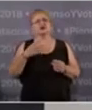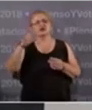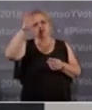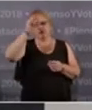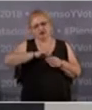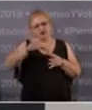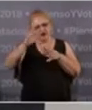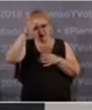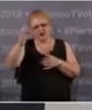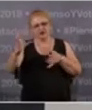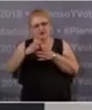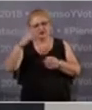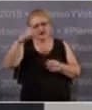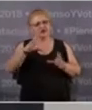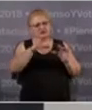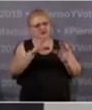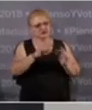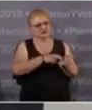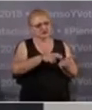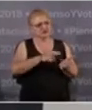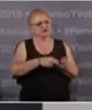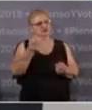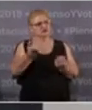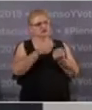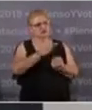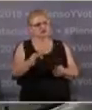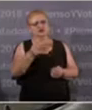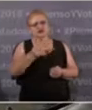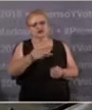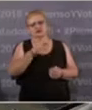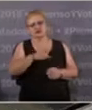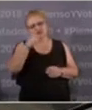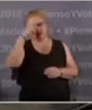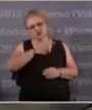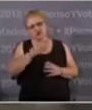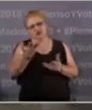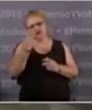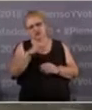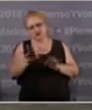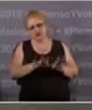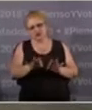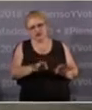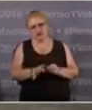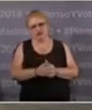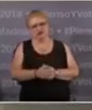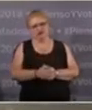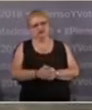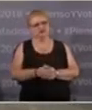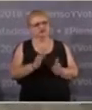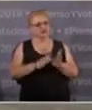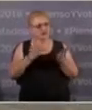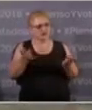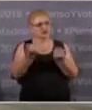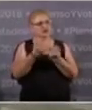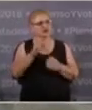poder capacitarlas y contar con infraestructura y lo que requieren para poder hacer su trabajo. Gracias. También en la